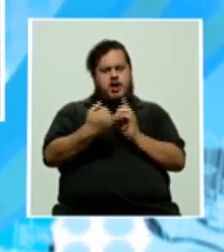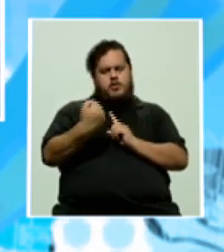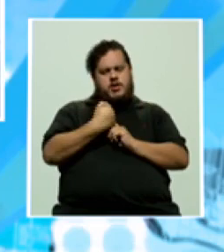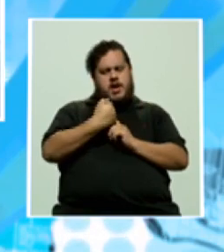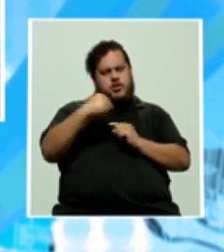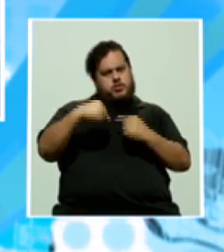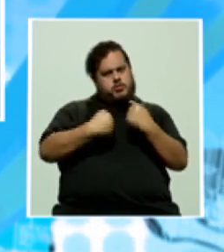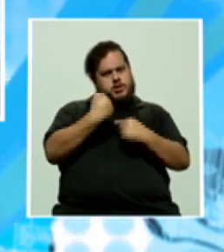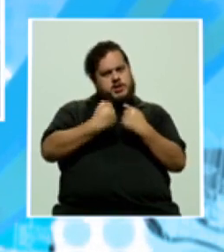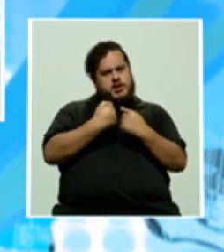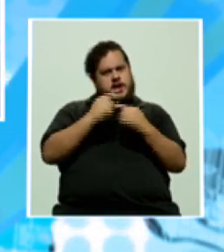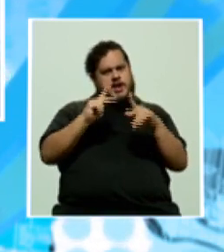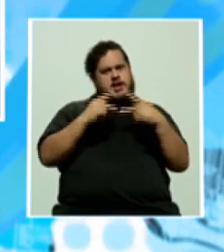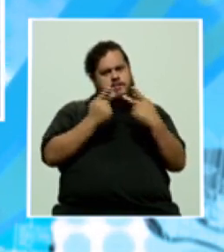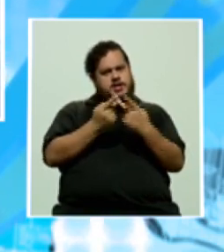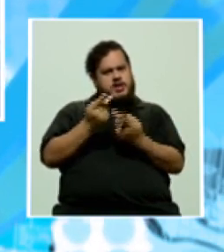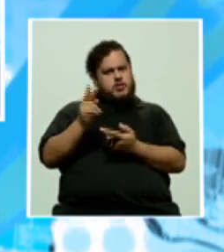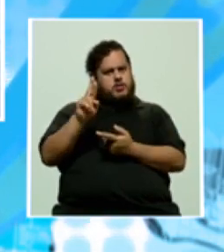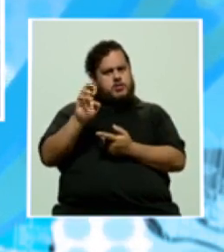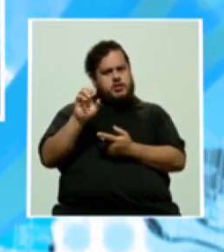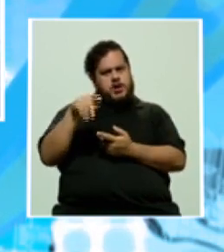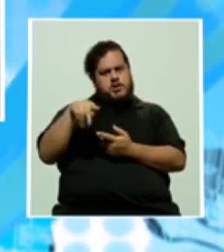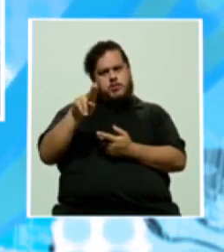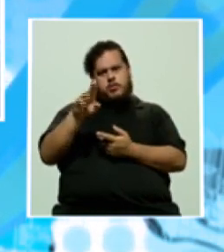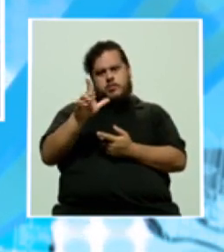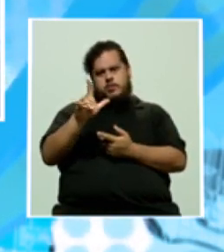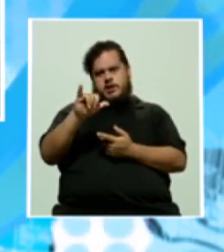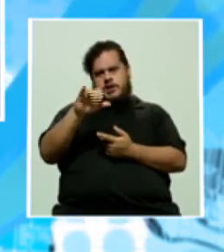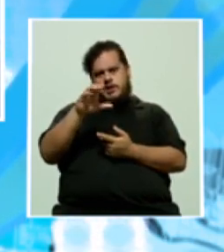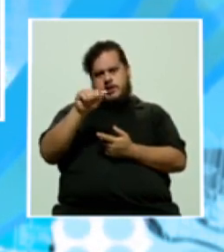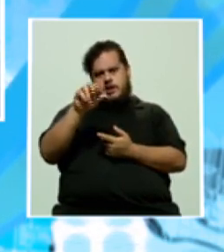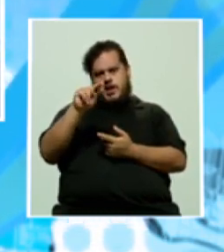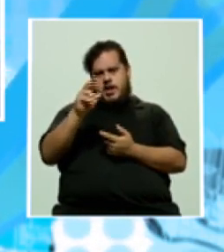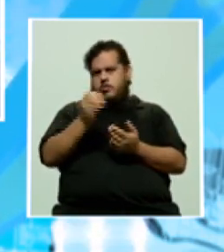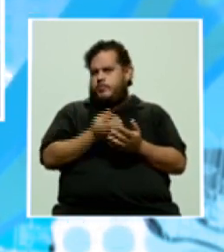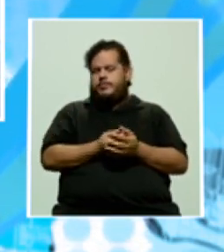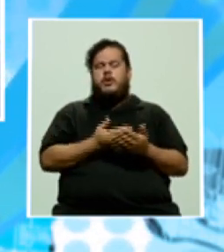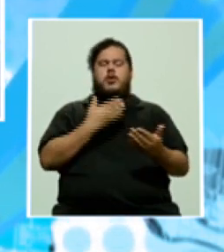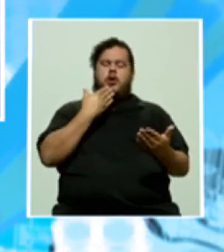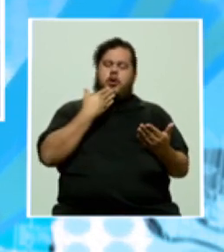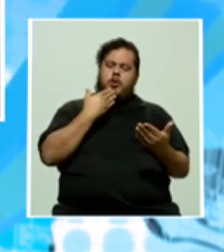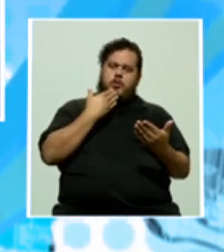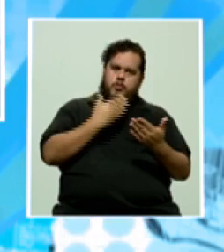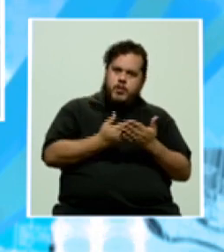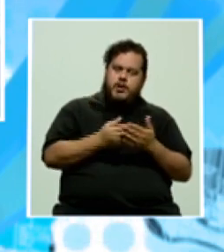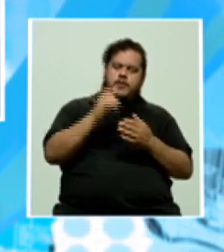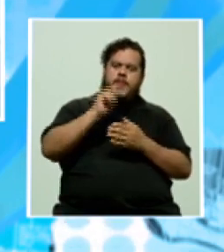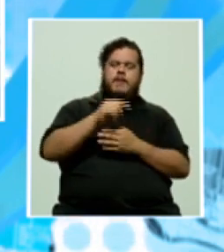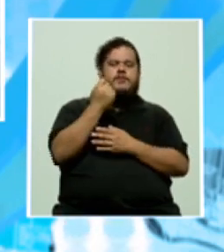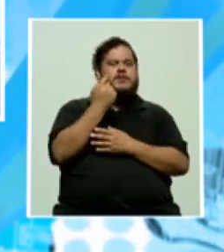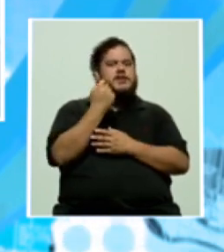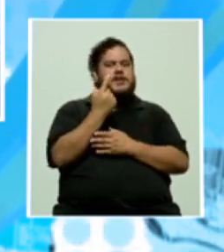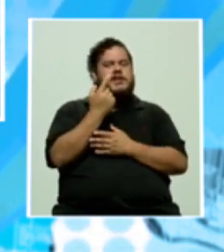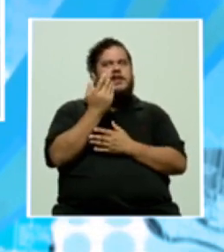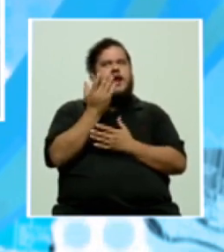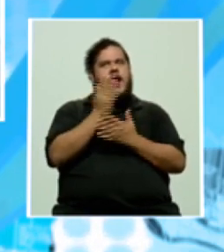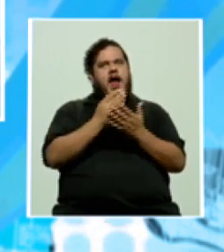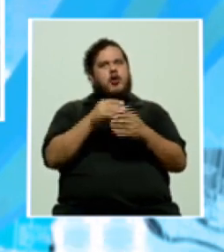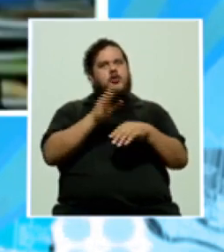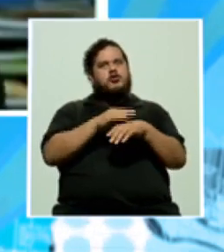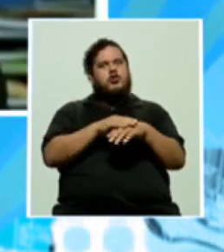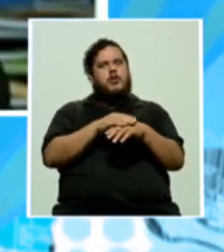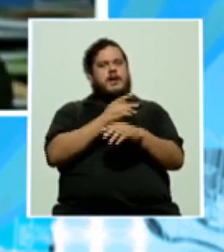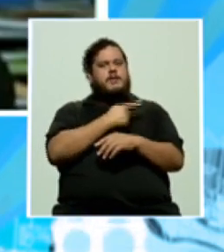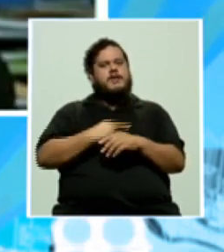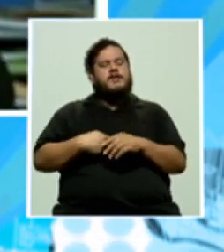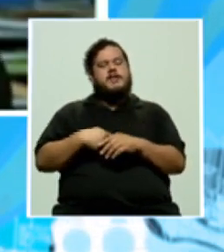Republicano? Bueno, debemos entender puntos importantes sobre el mandato del presidente Trump.